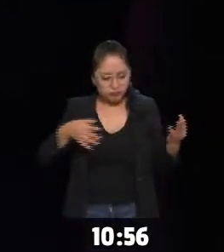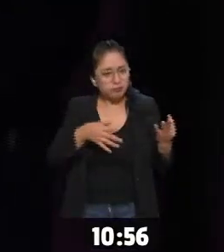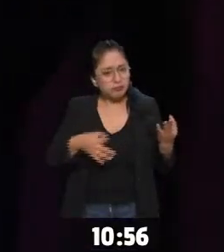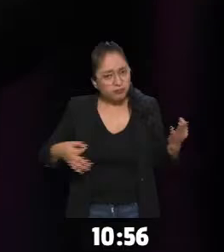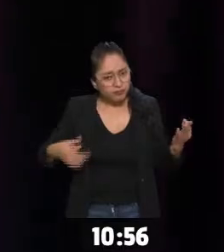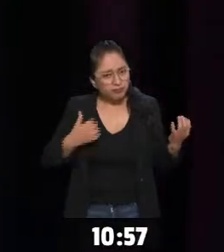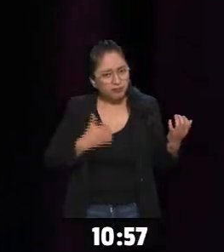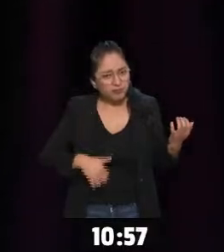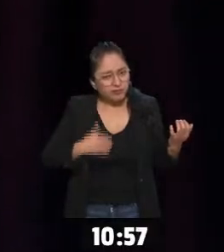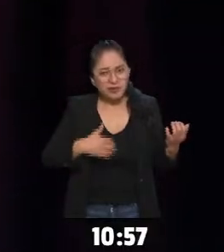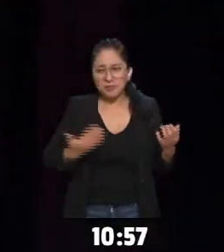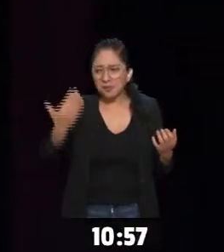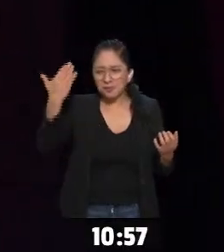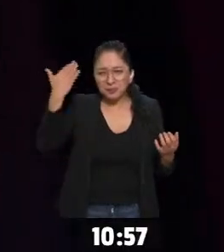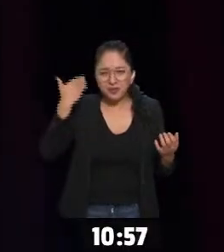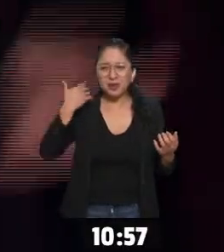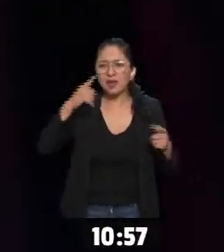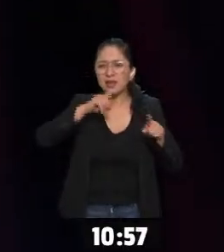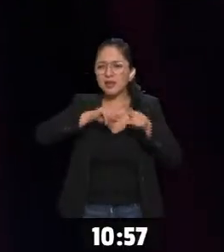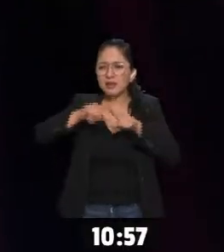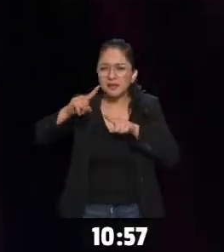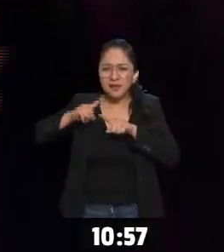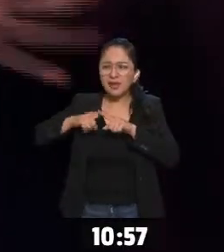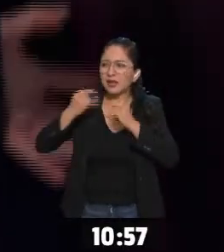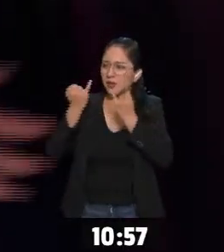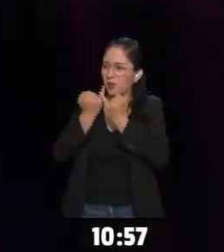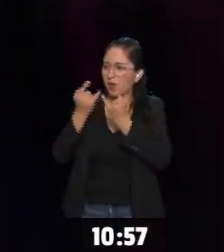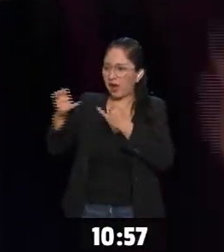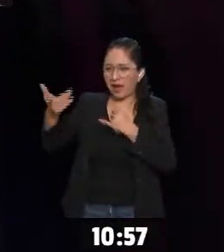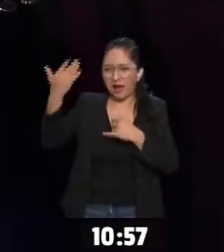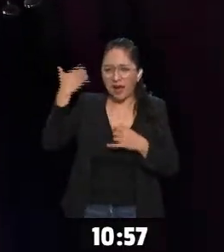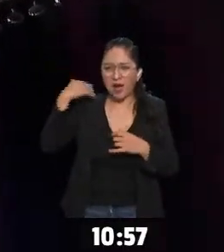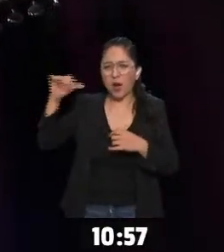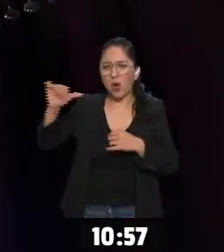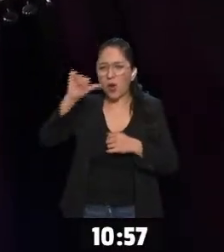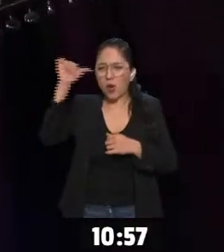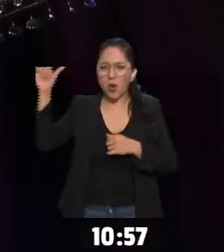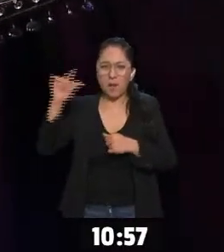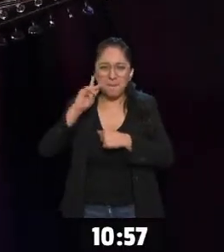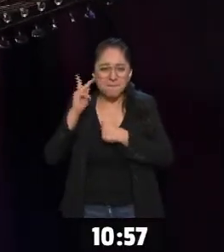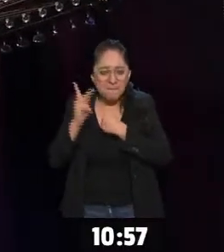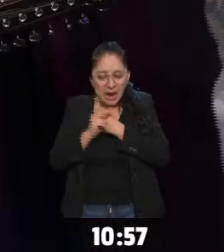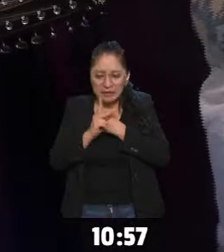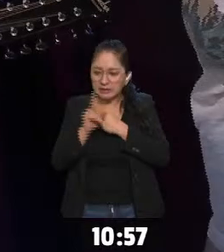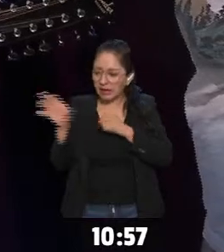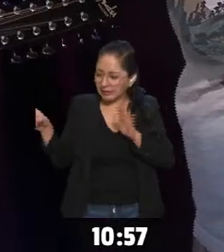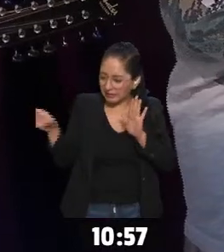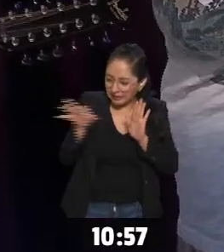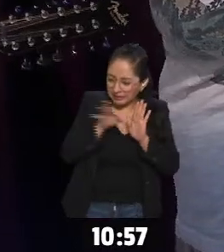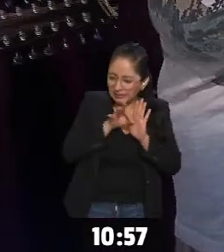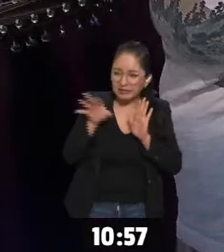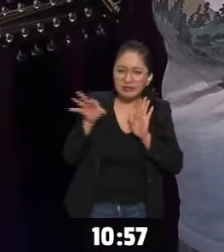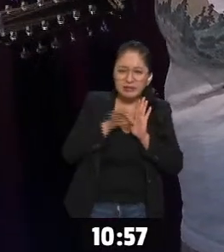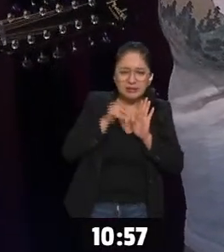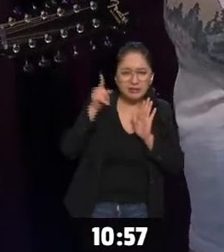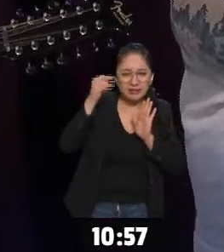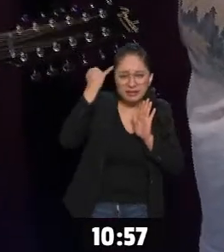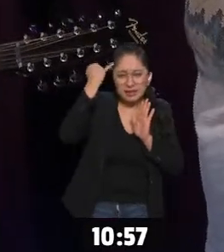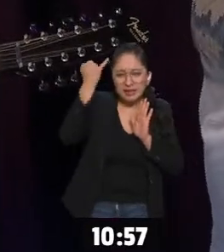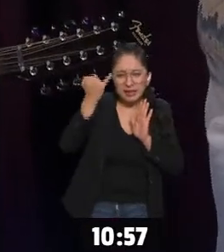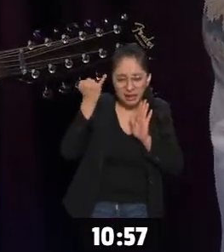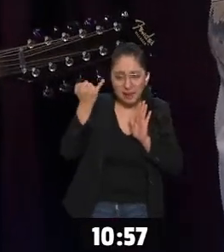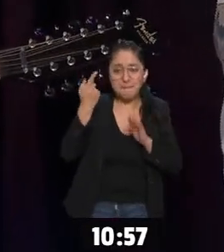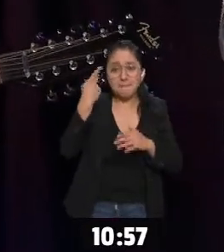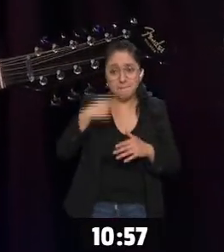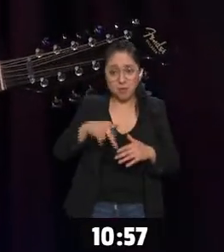estábamos platicando de otros mundos, quizás. Claro, y otros sonidos, y cosmovisiones diferentes. Exactamente. Y bueno, justo el adquirir